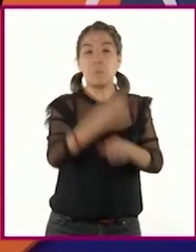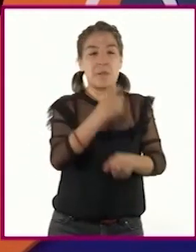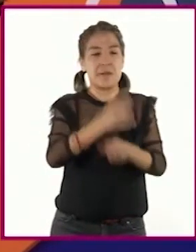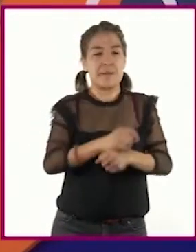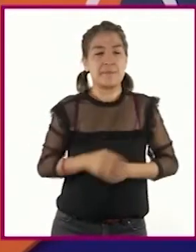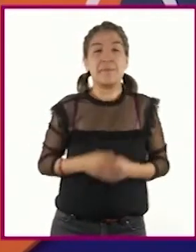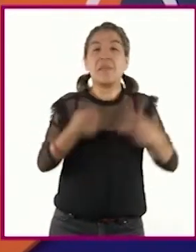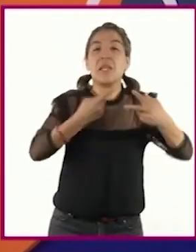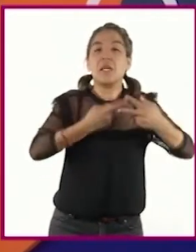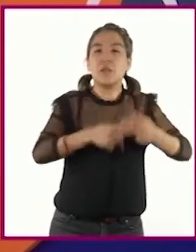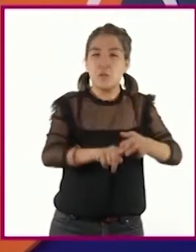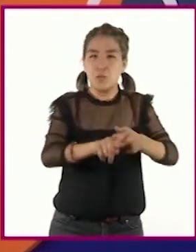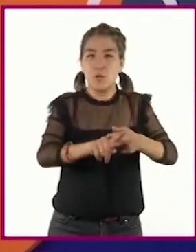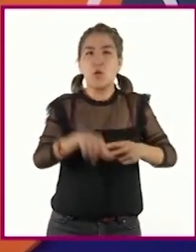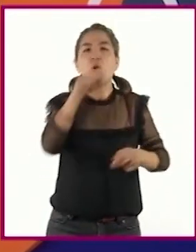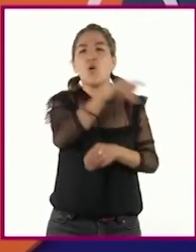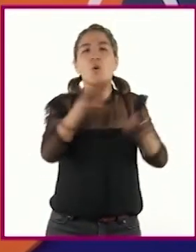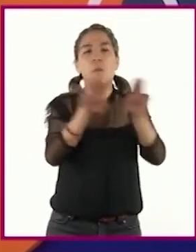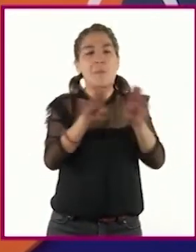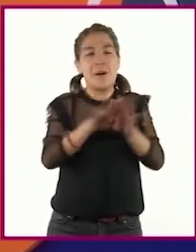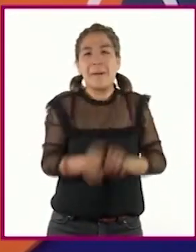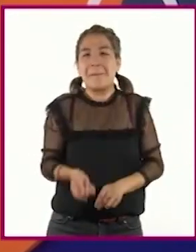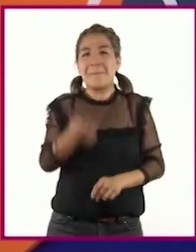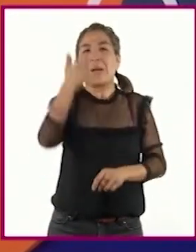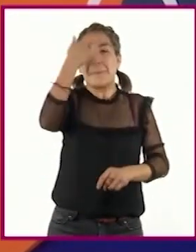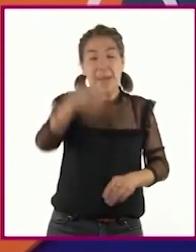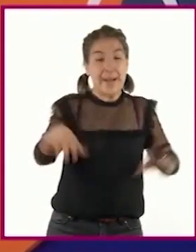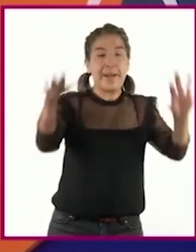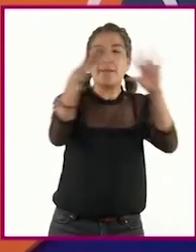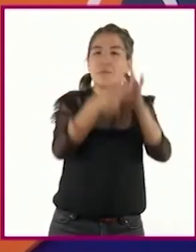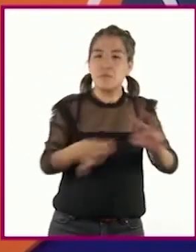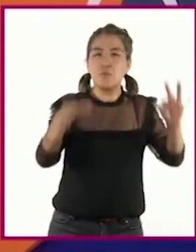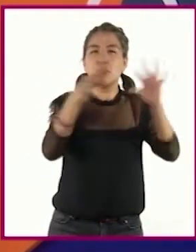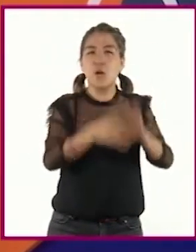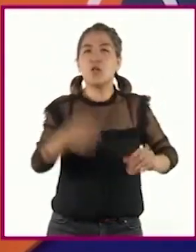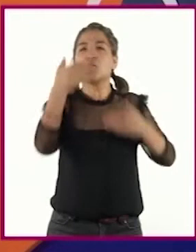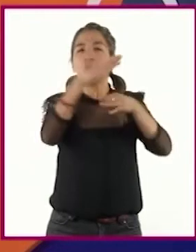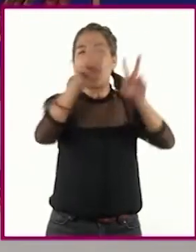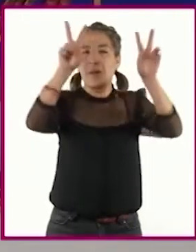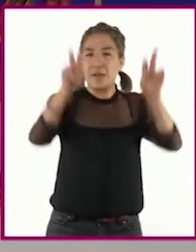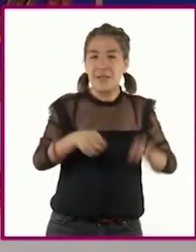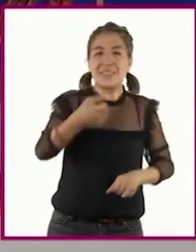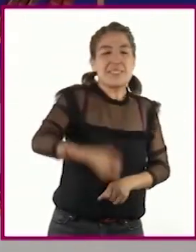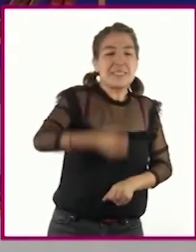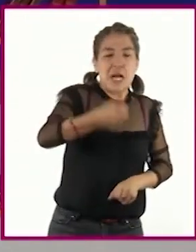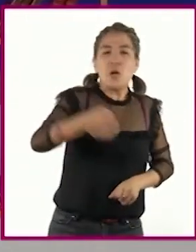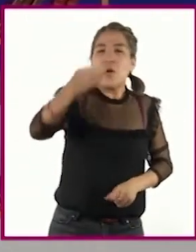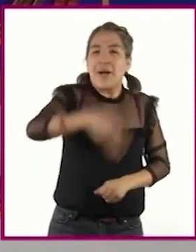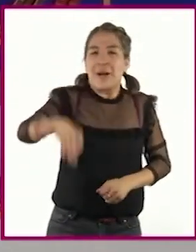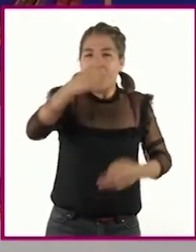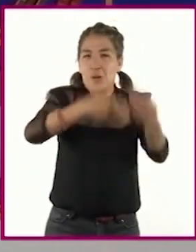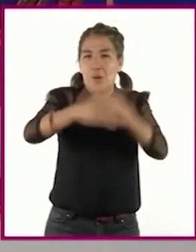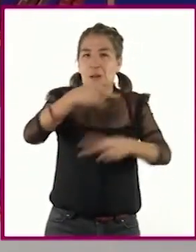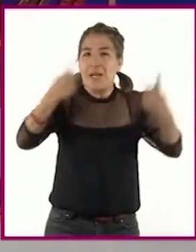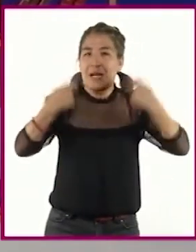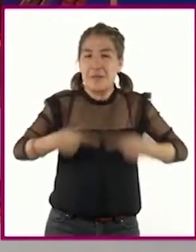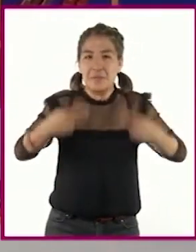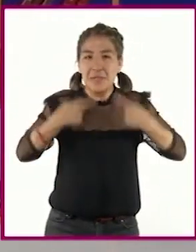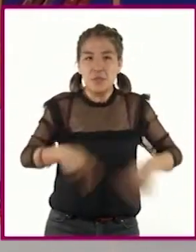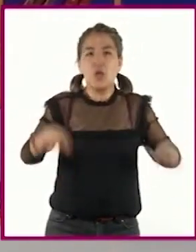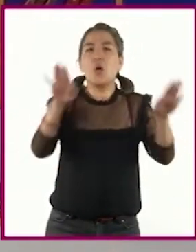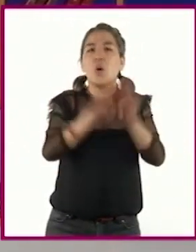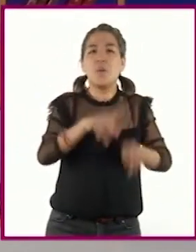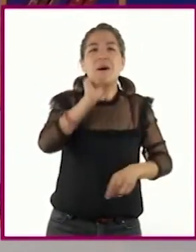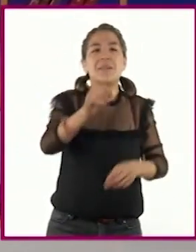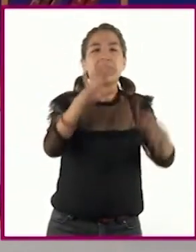la introducción. Es la primera impresión con la que se cuenta. Se saluda al público, se menciona algún